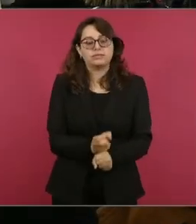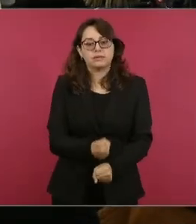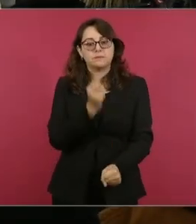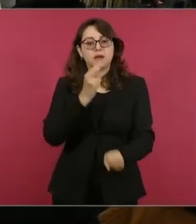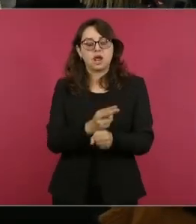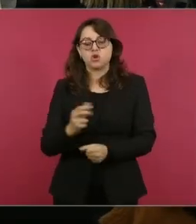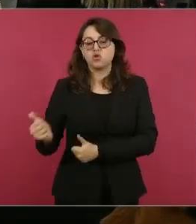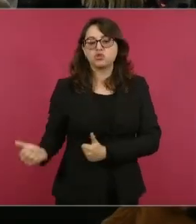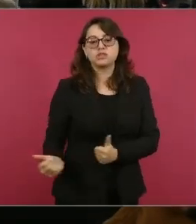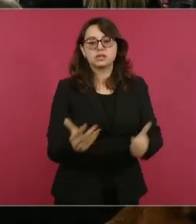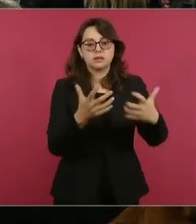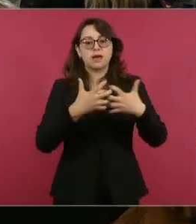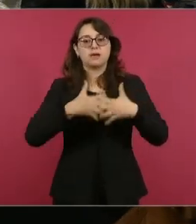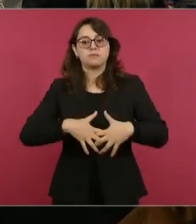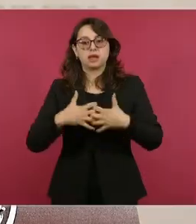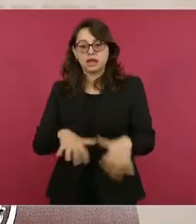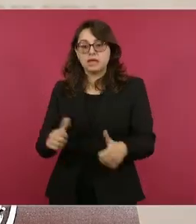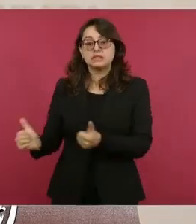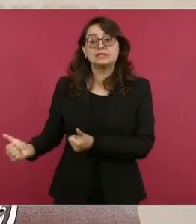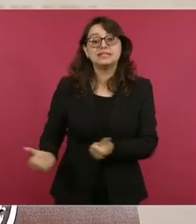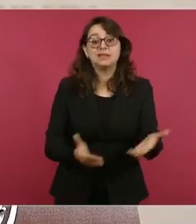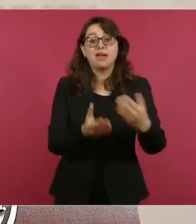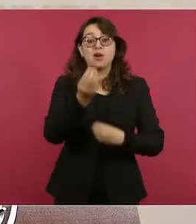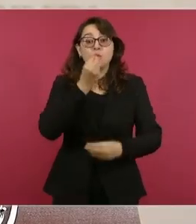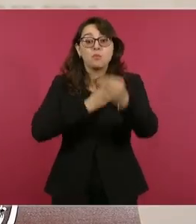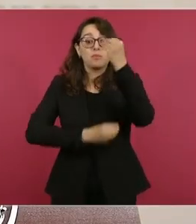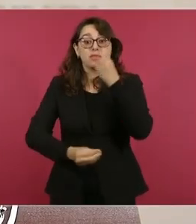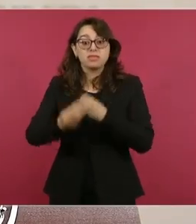A ver si tienes la trayectoria.